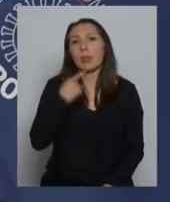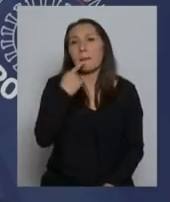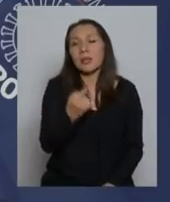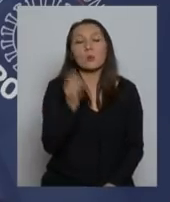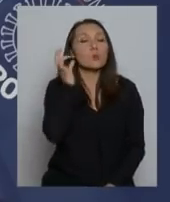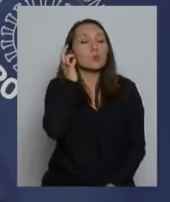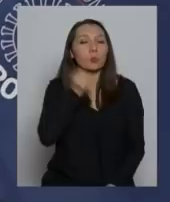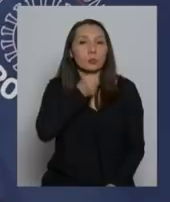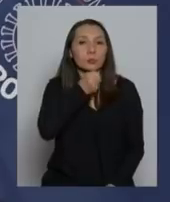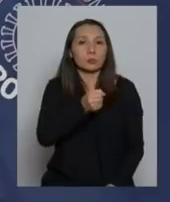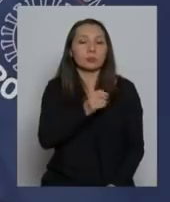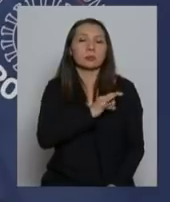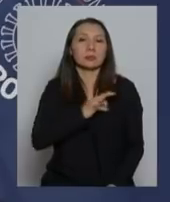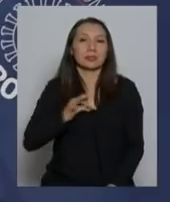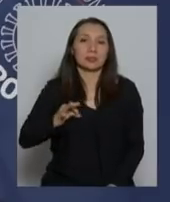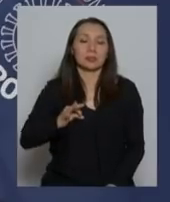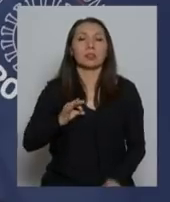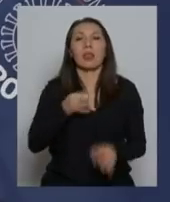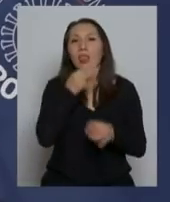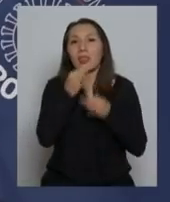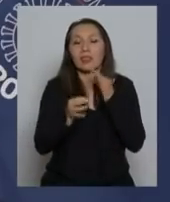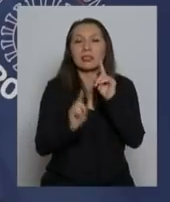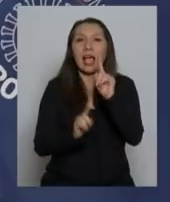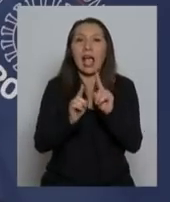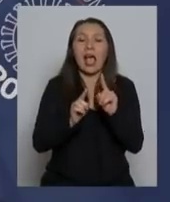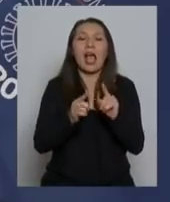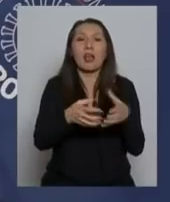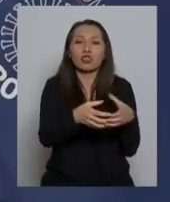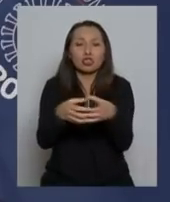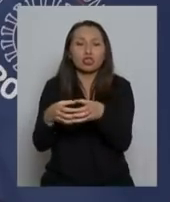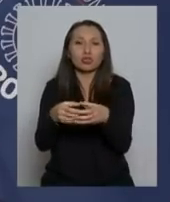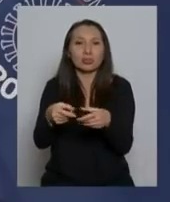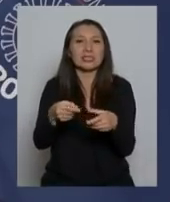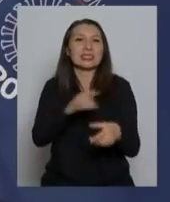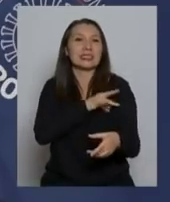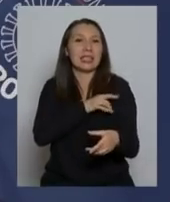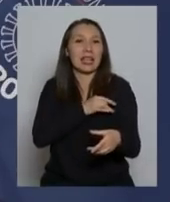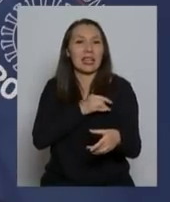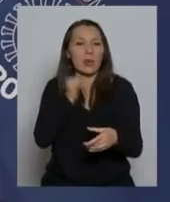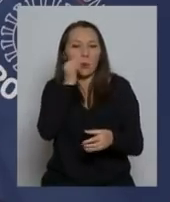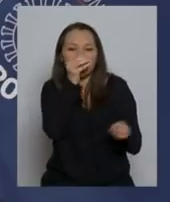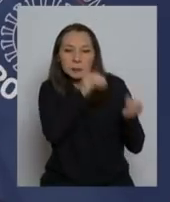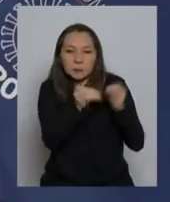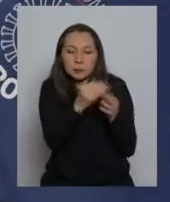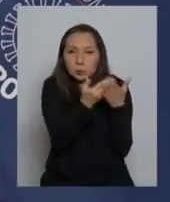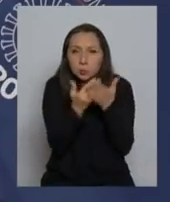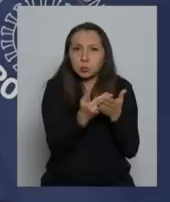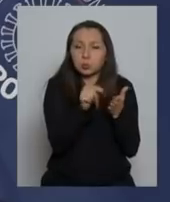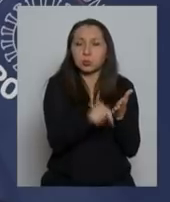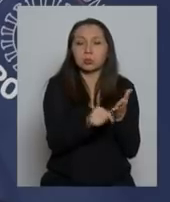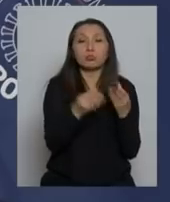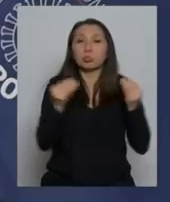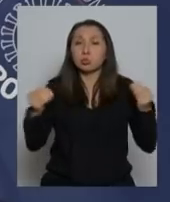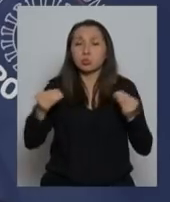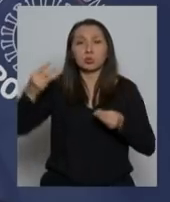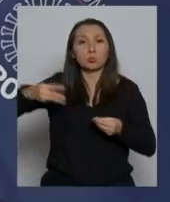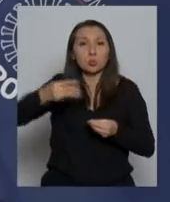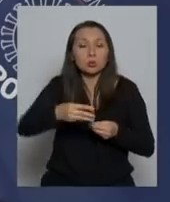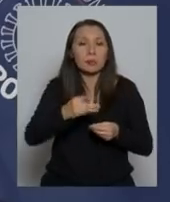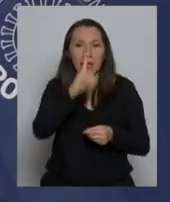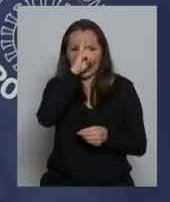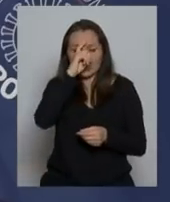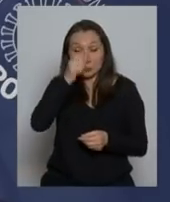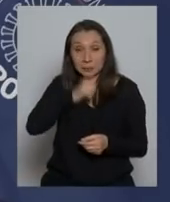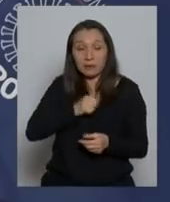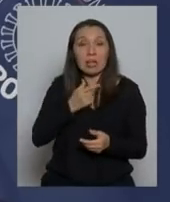Ministro, para detallar un poco respecto de aquello de la Sociedad Chilena de Infectología, aseguran que, por ejemplo, el problema es que muchos municipios y clínicas